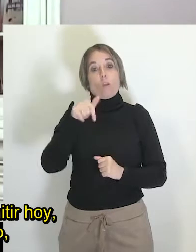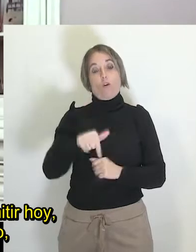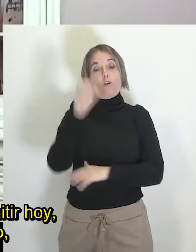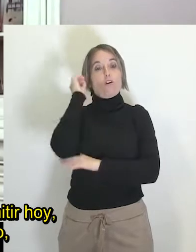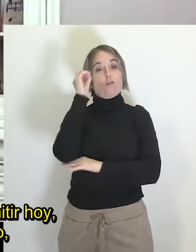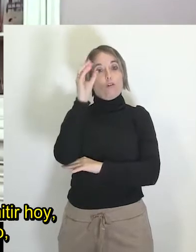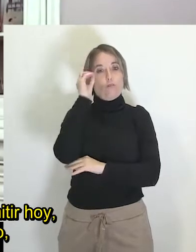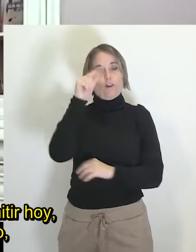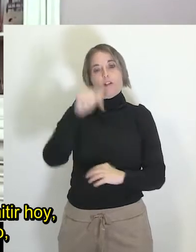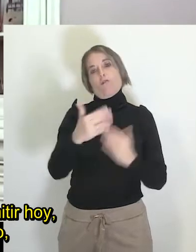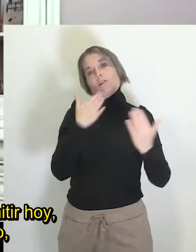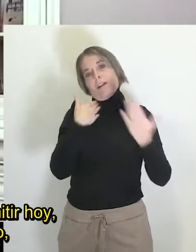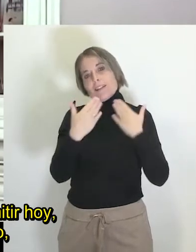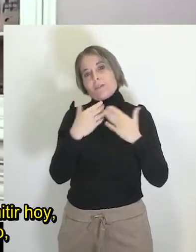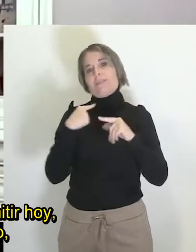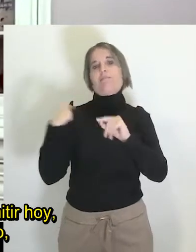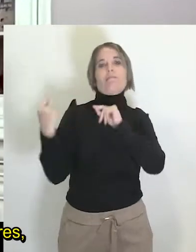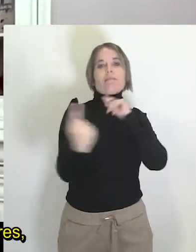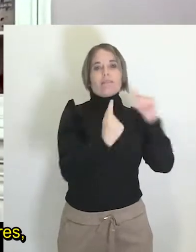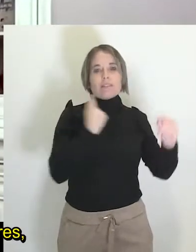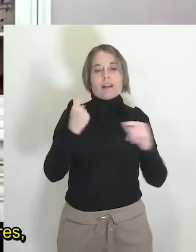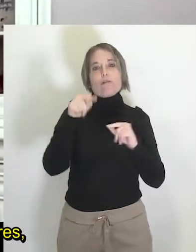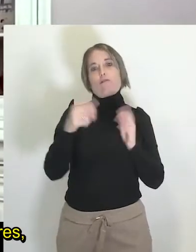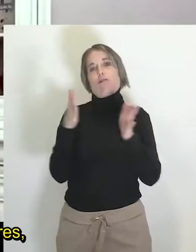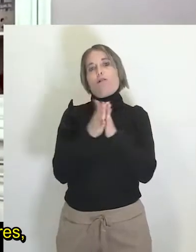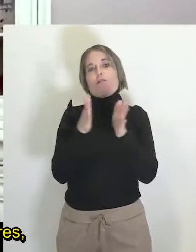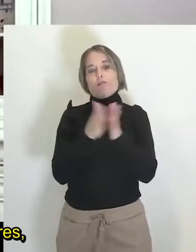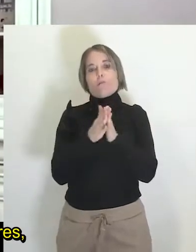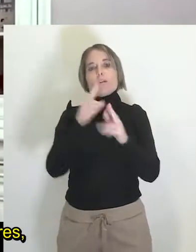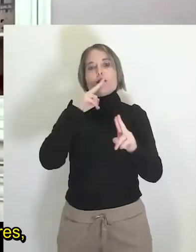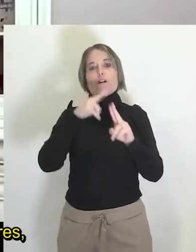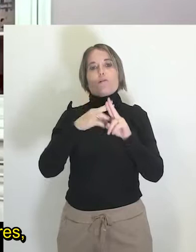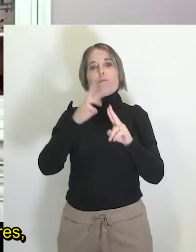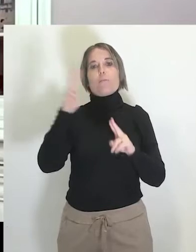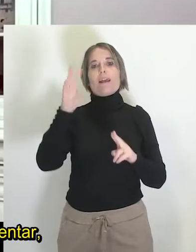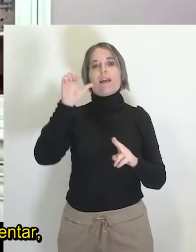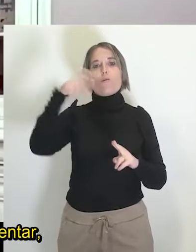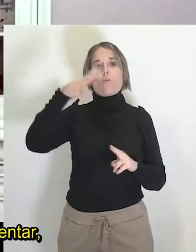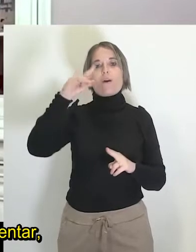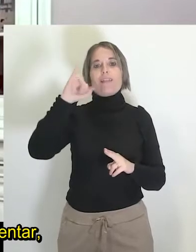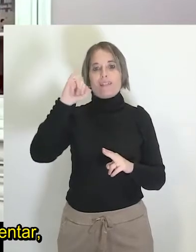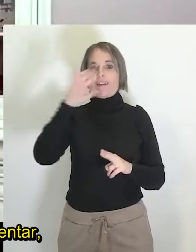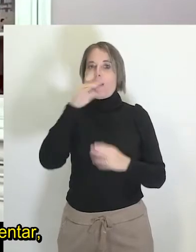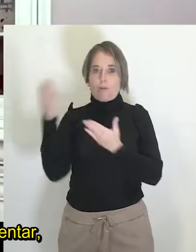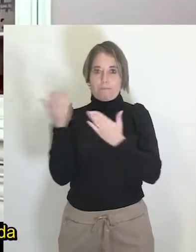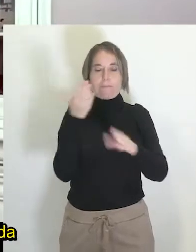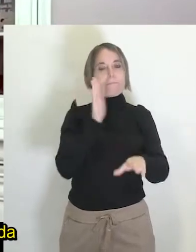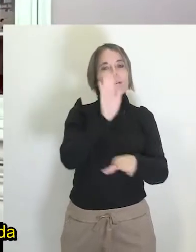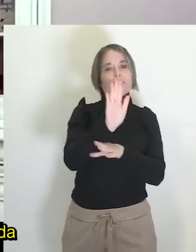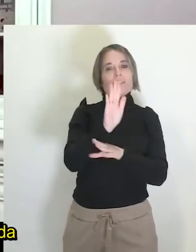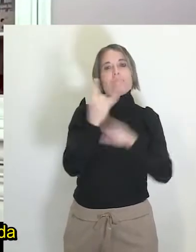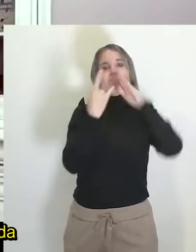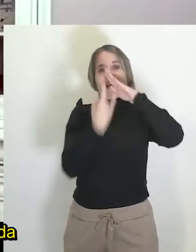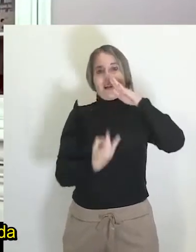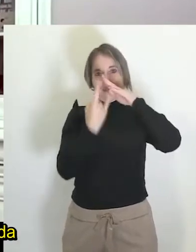Esta conferencia que vamos a emitir hoy, esta entrevista, este diálogo que vamos a tener hoy con la compañera Wendy Flores, que ahora mismo vamos a presentar, va a